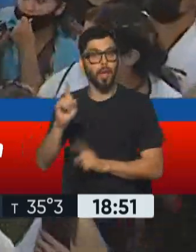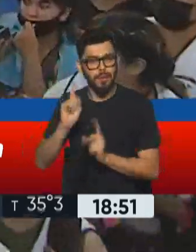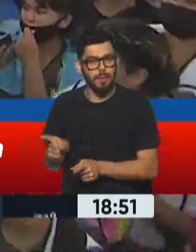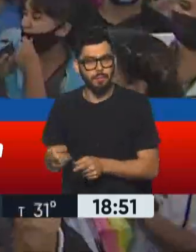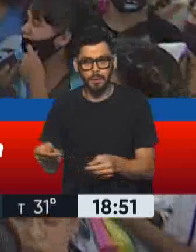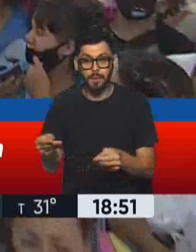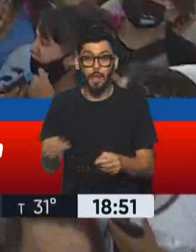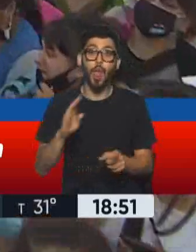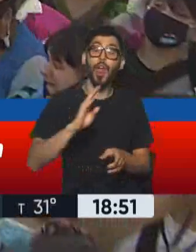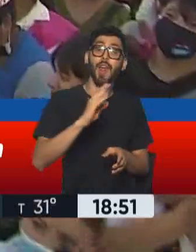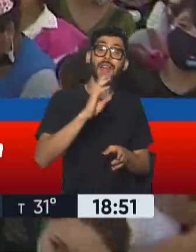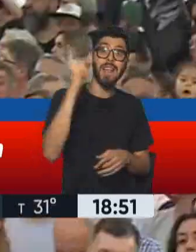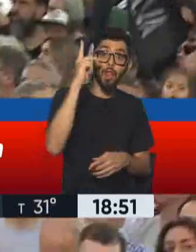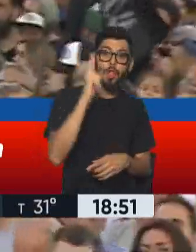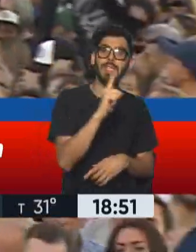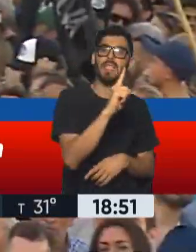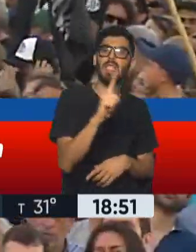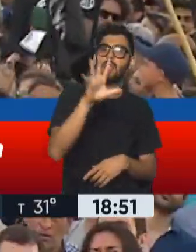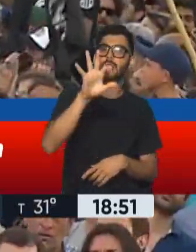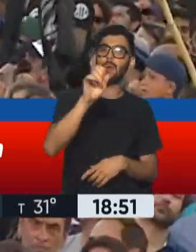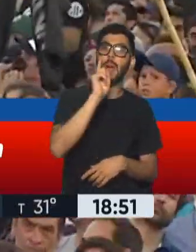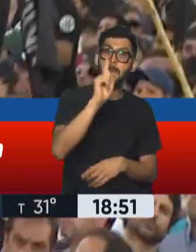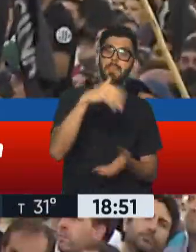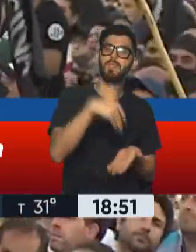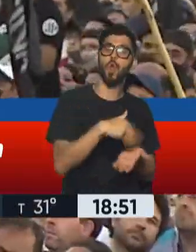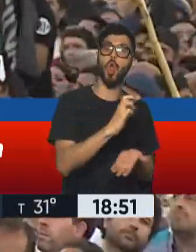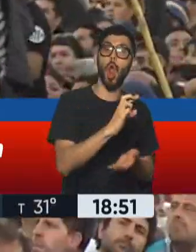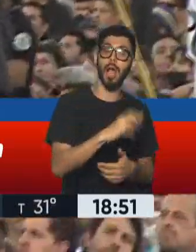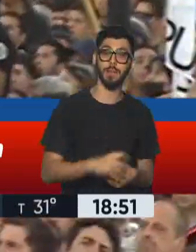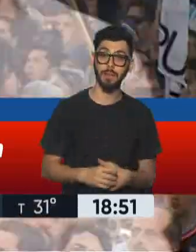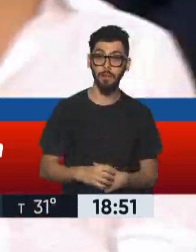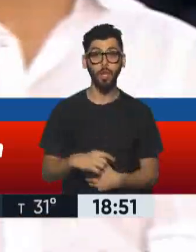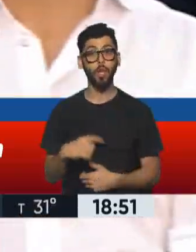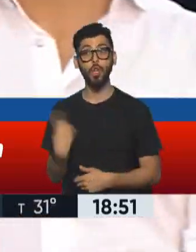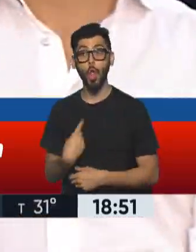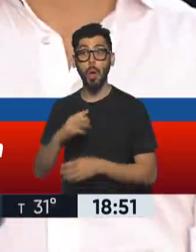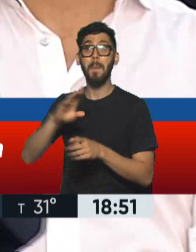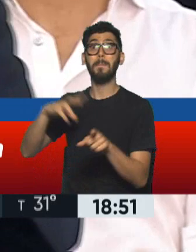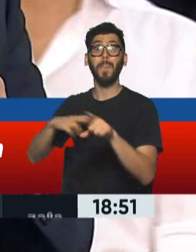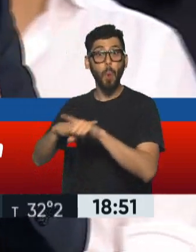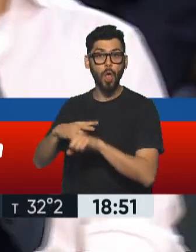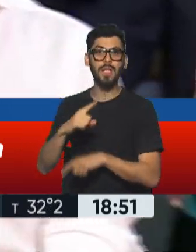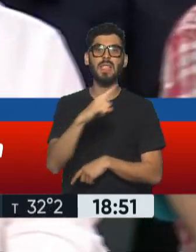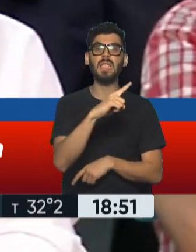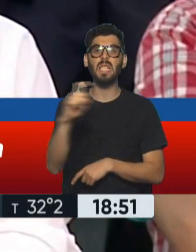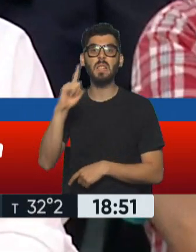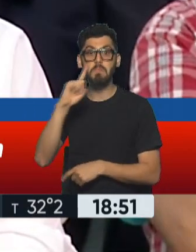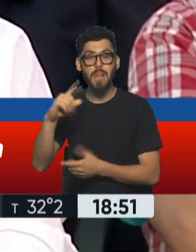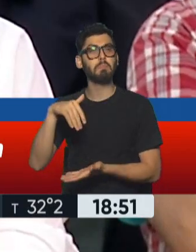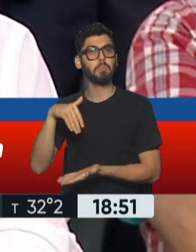debíamos 150.000 millones de dólares y nosotros recibimos una deuda con acreedores privados de 100.000 millones de